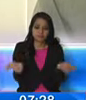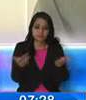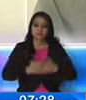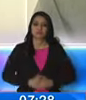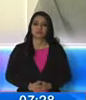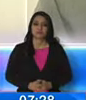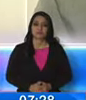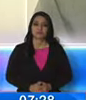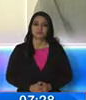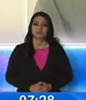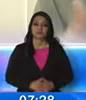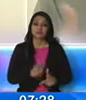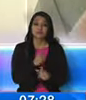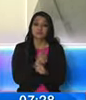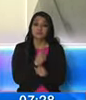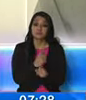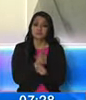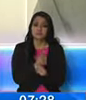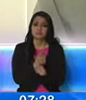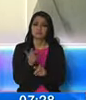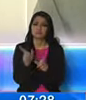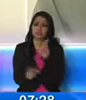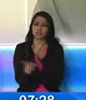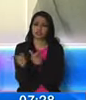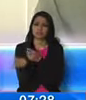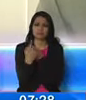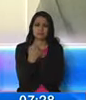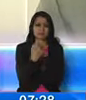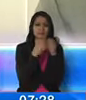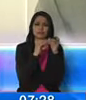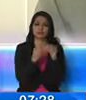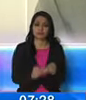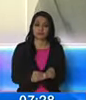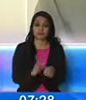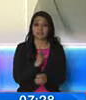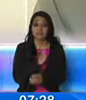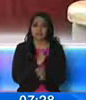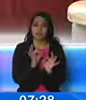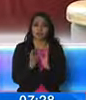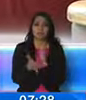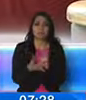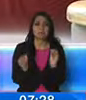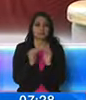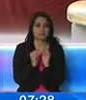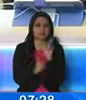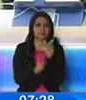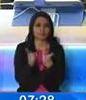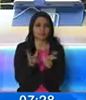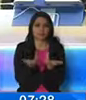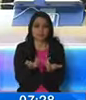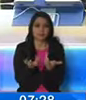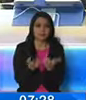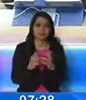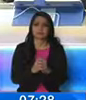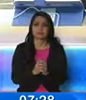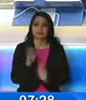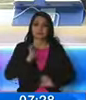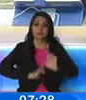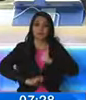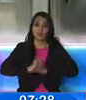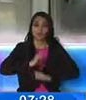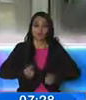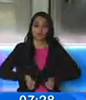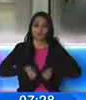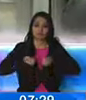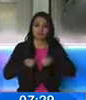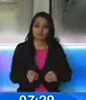que incluso la demanda por formación técnica y tecnológica aumentará. Destaca con lo que la evaluación y acreditación de la